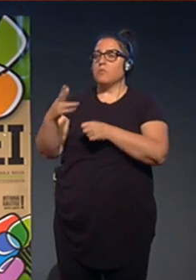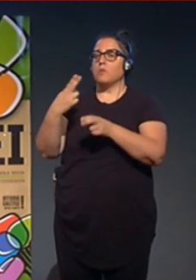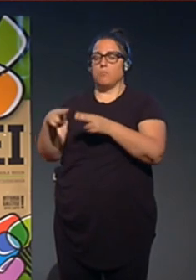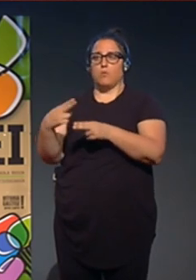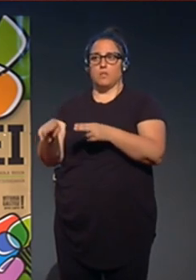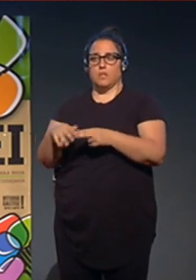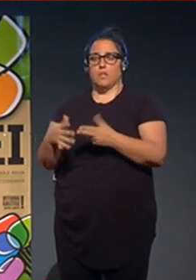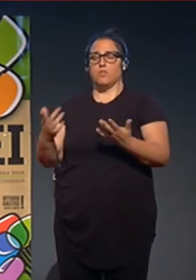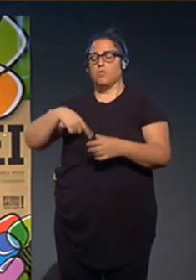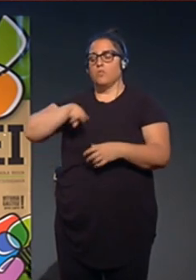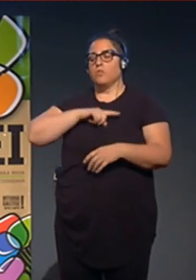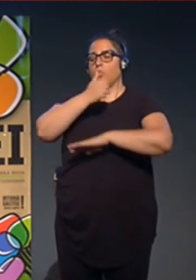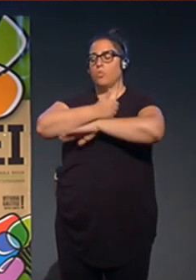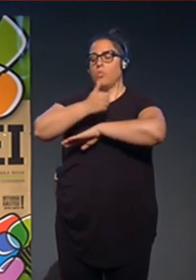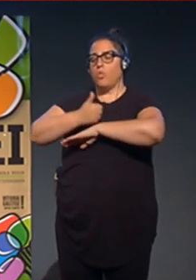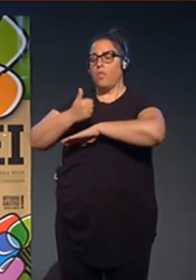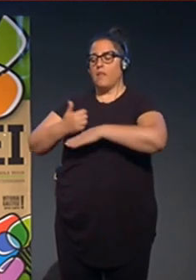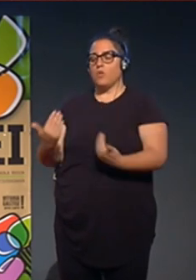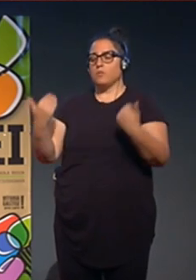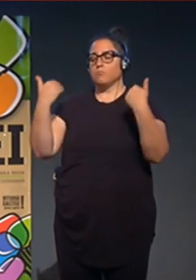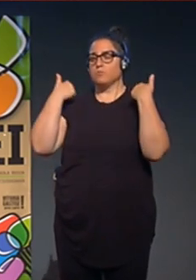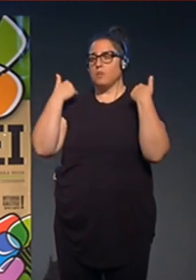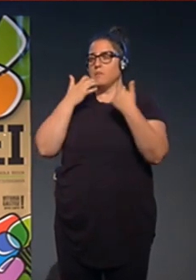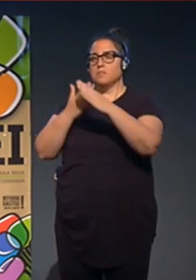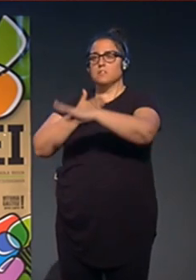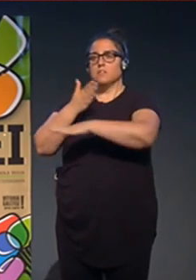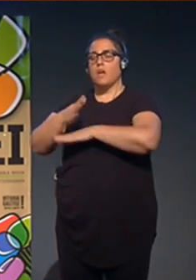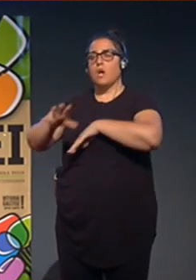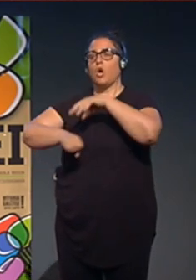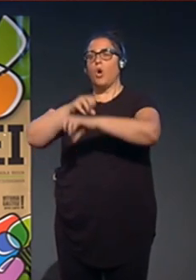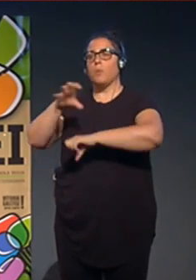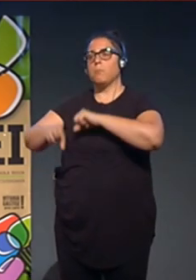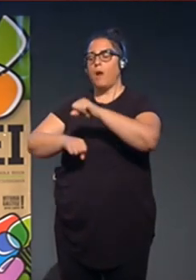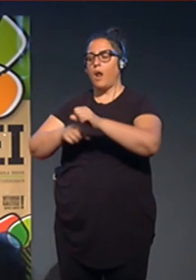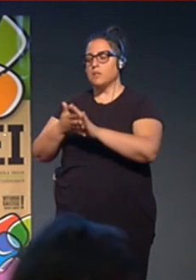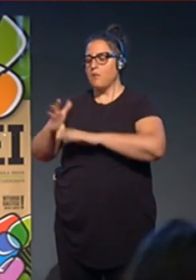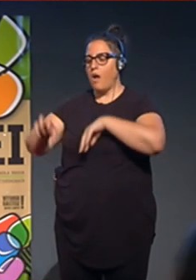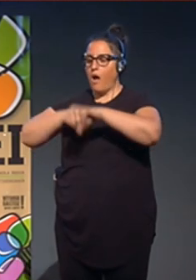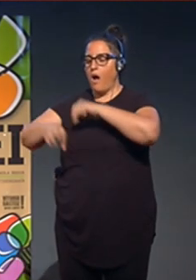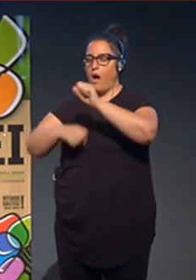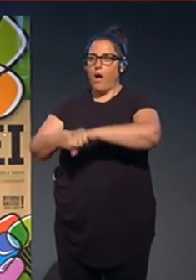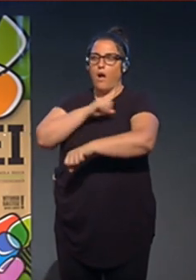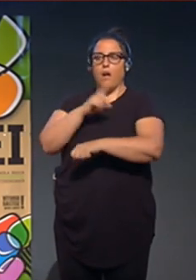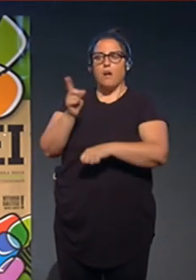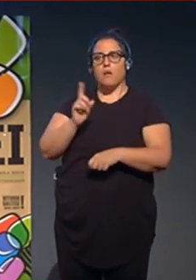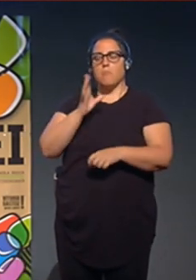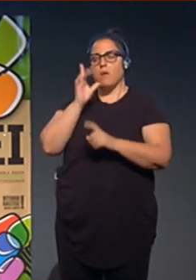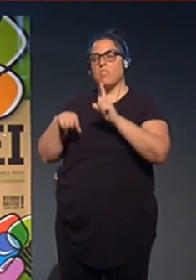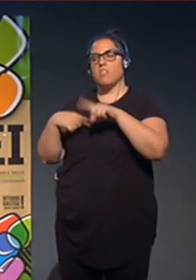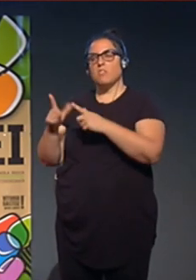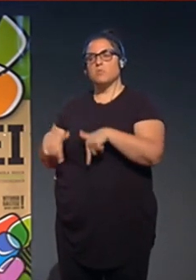responsables como ciudadanos y cuando vas a la compra no comprar más de lo necesario para después tirarlo a la basura